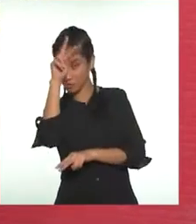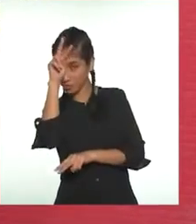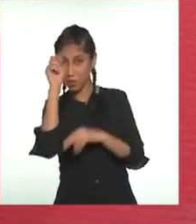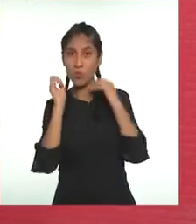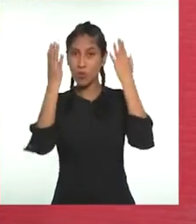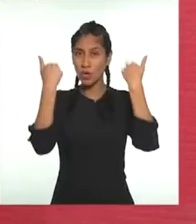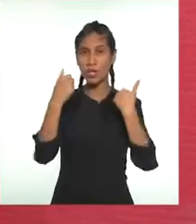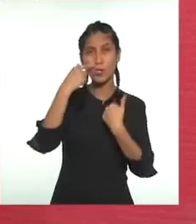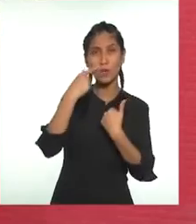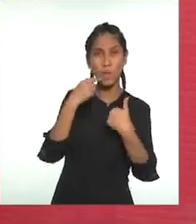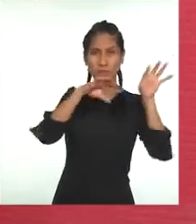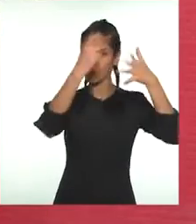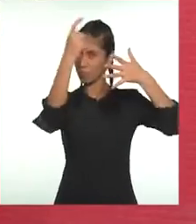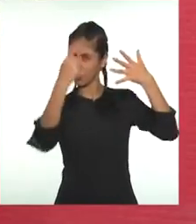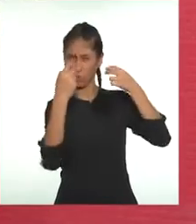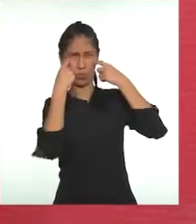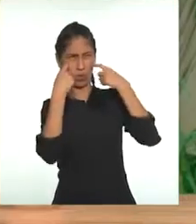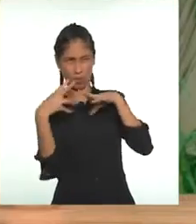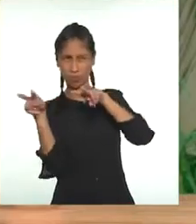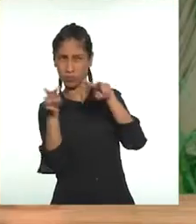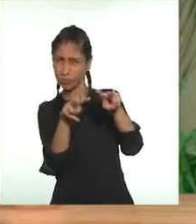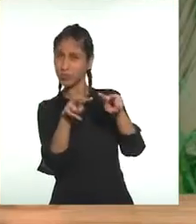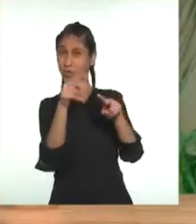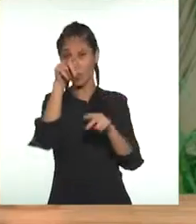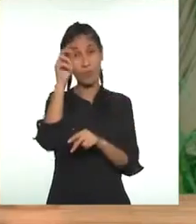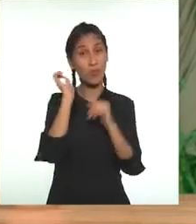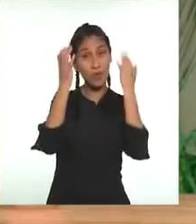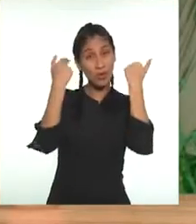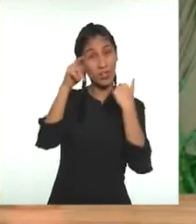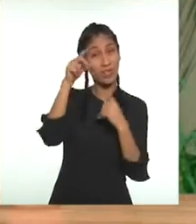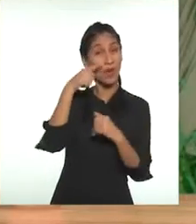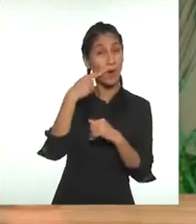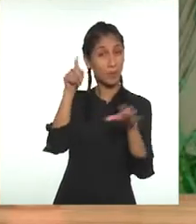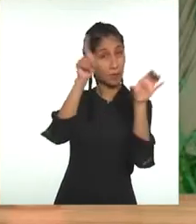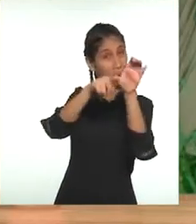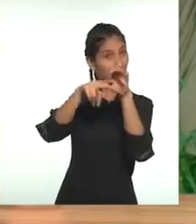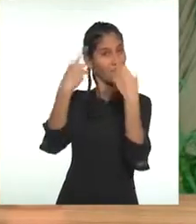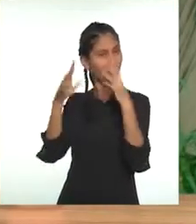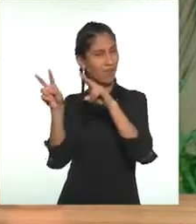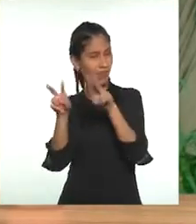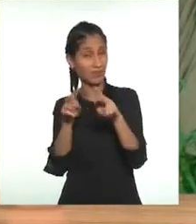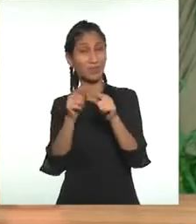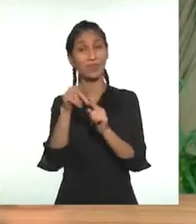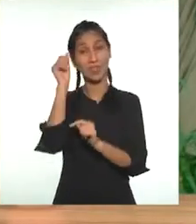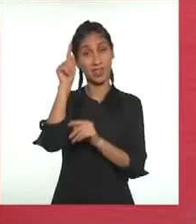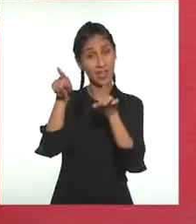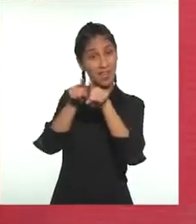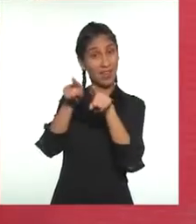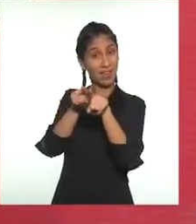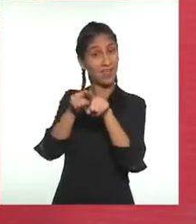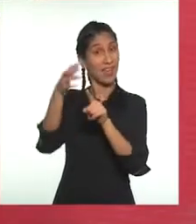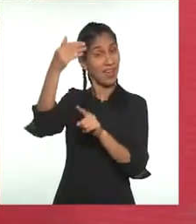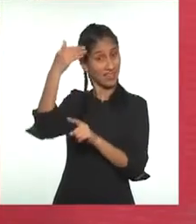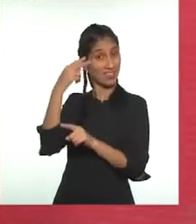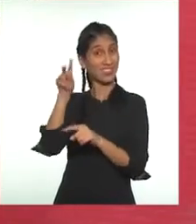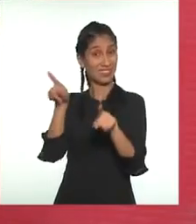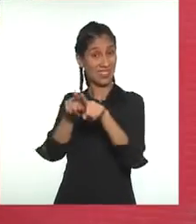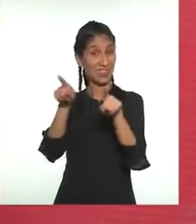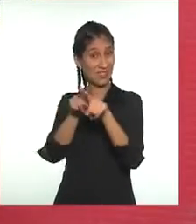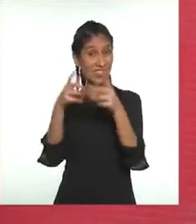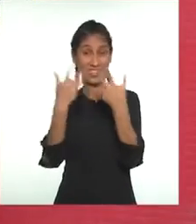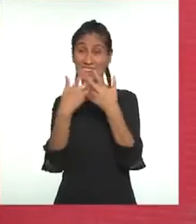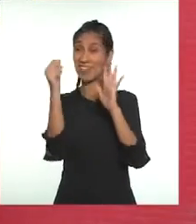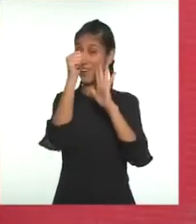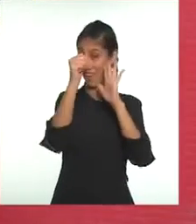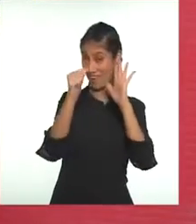nuestros compatriotas durante los últimos 2 siglos. Y antes también. No te olvides de todo el arte precolombino. Por supuesto.